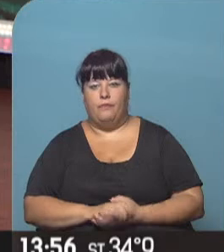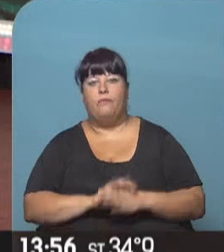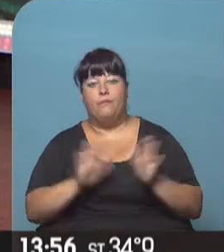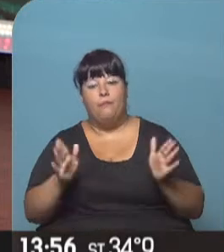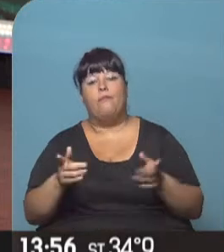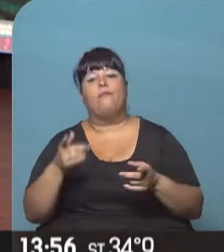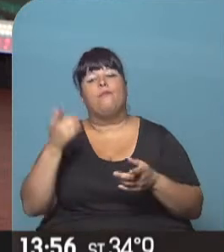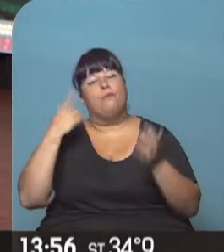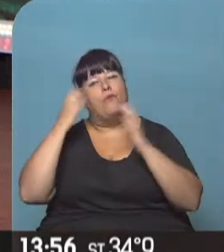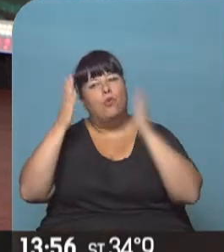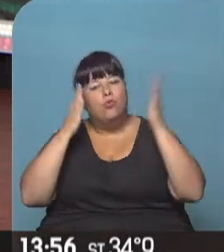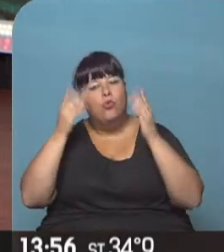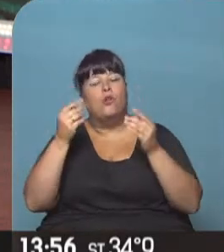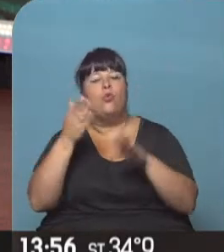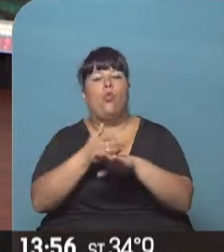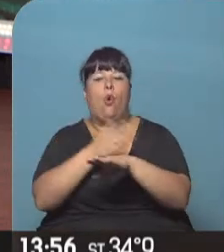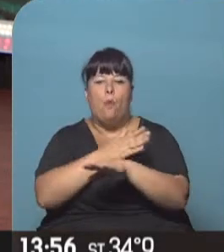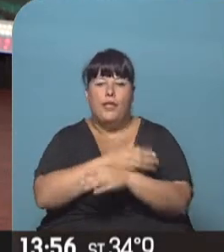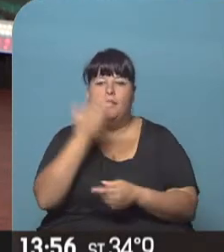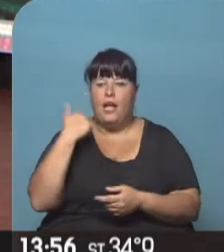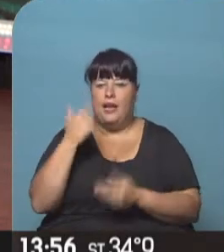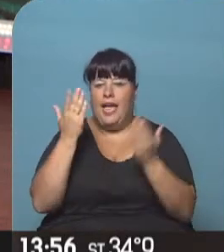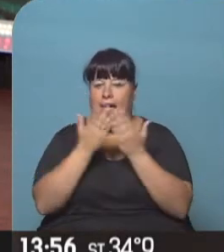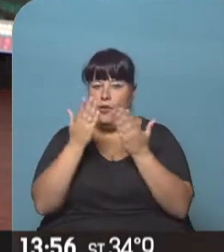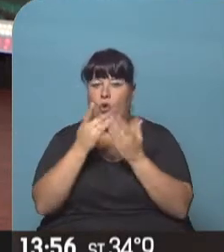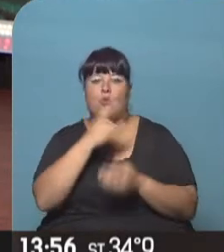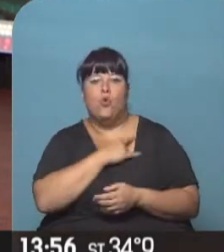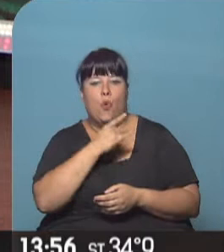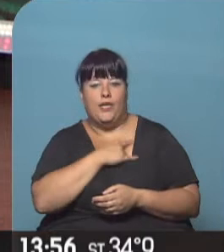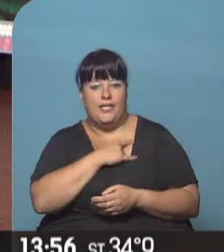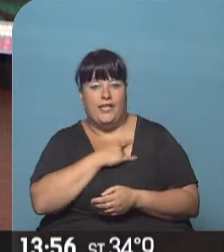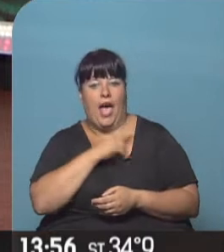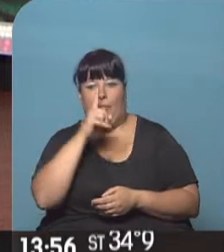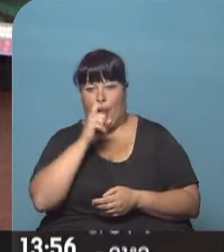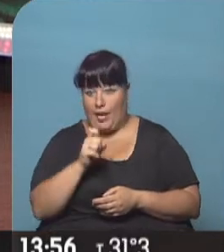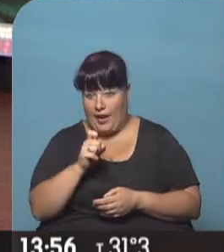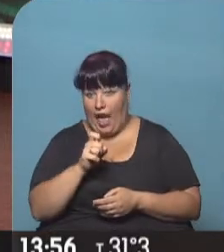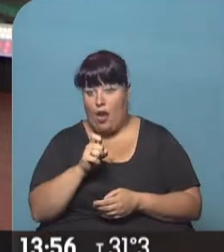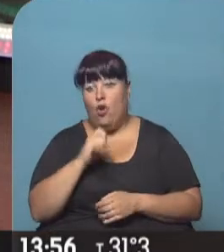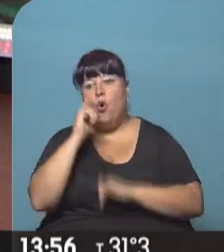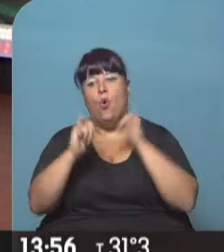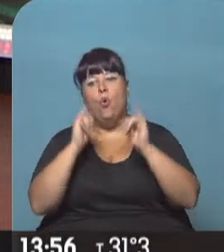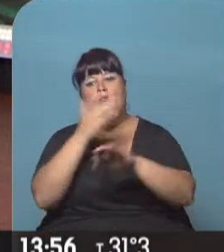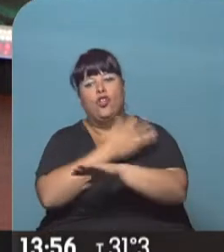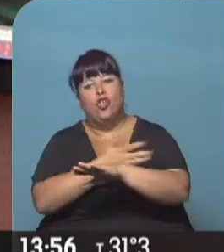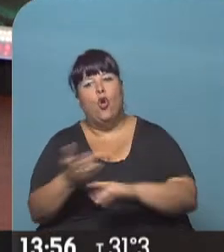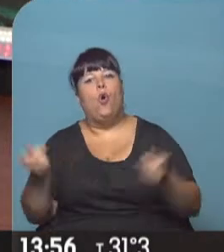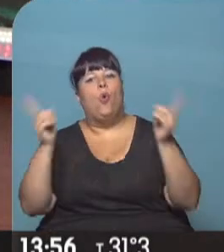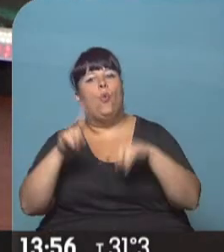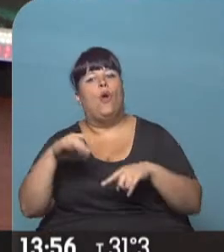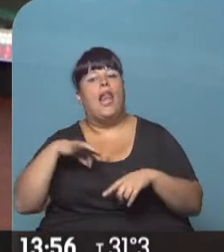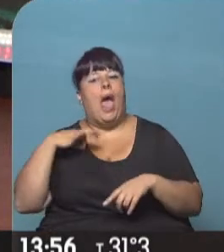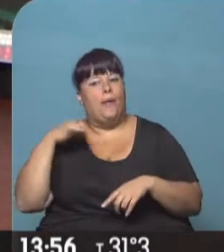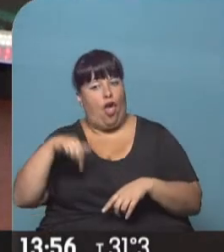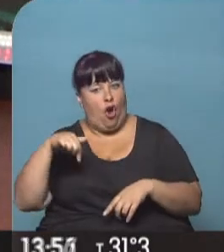Bueno, Reconstruyendo Sueños es un documental realizado por estudiantes de la Universidad de Belgrano que relata la recuperación y la vida